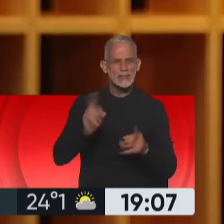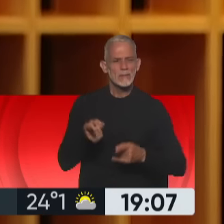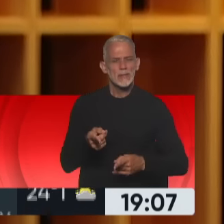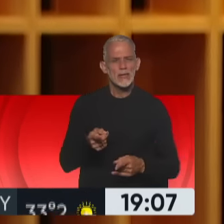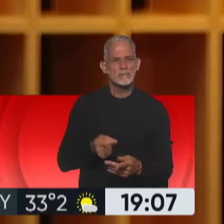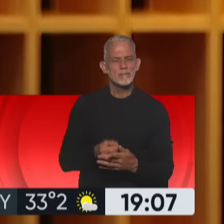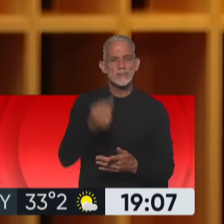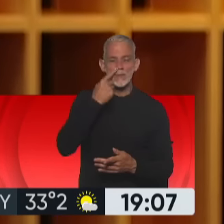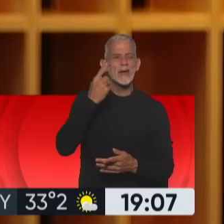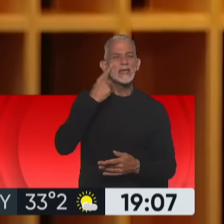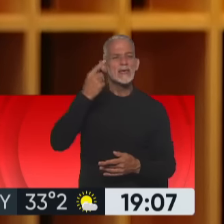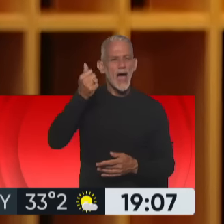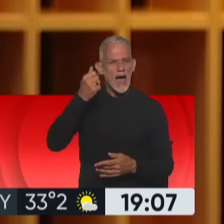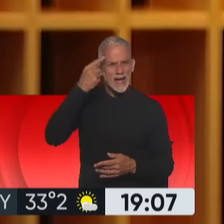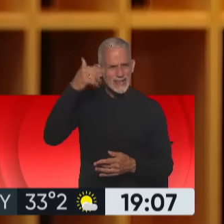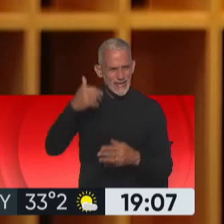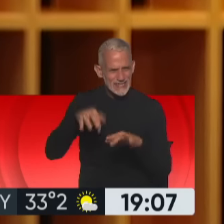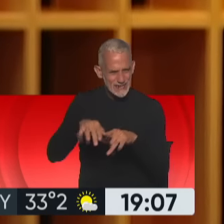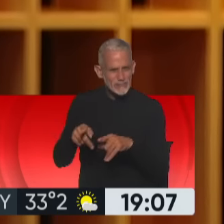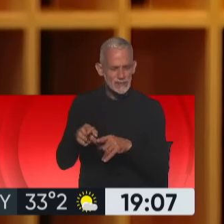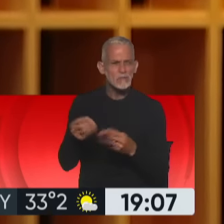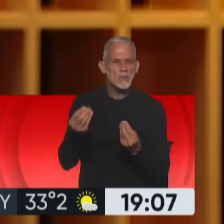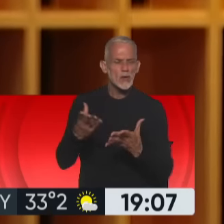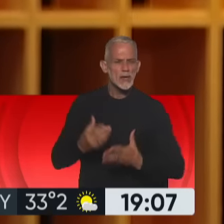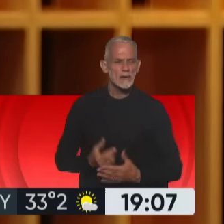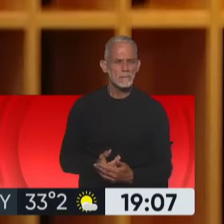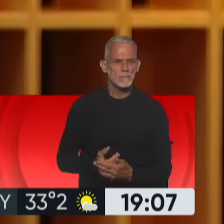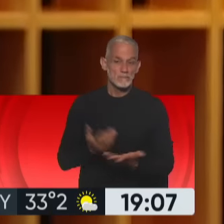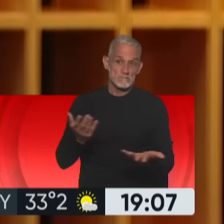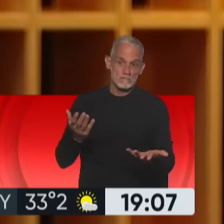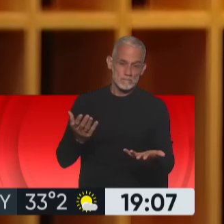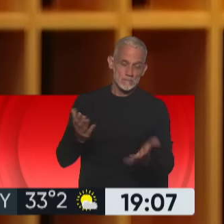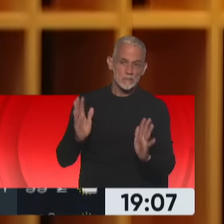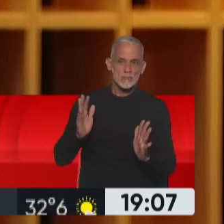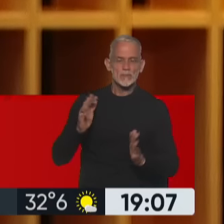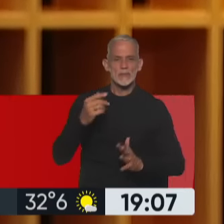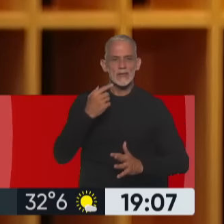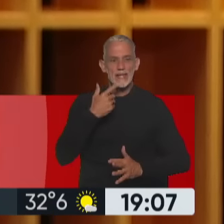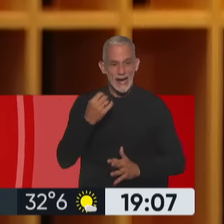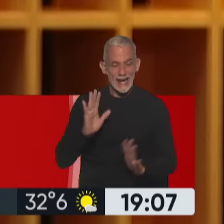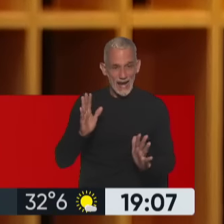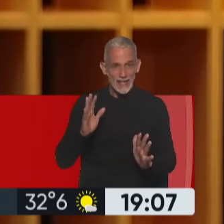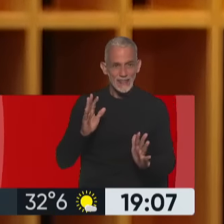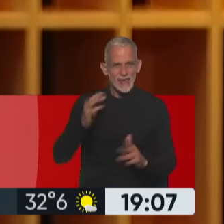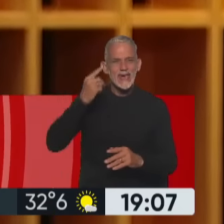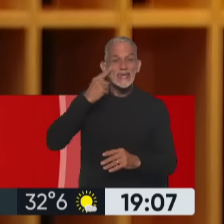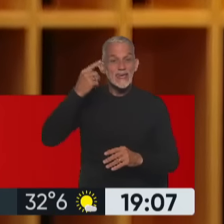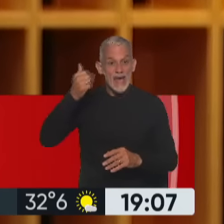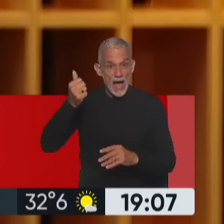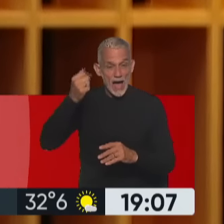la inteligencia artificial porque en realidad lo que permite la